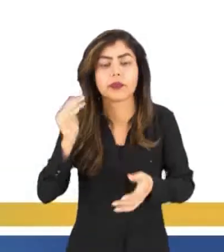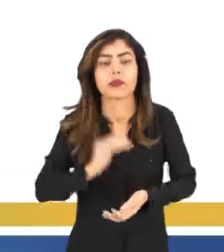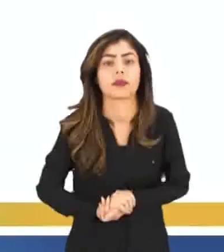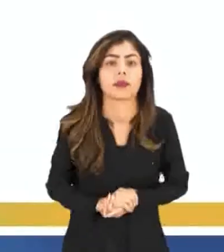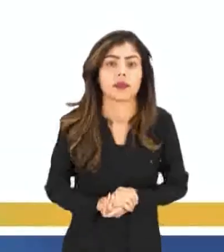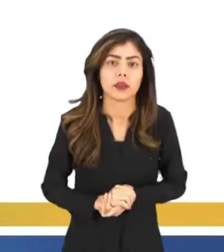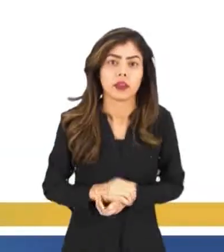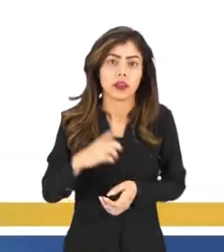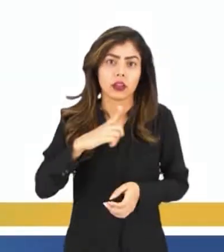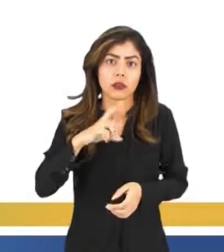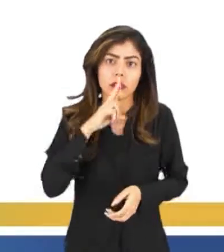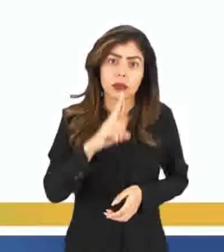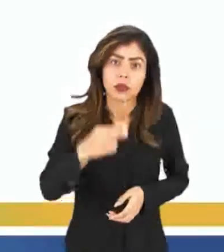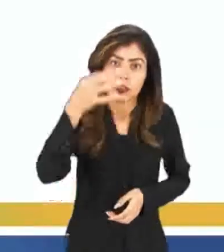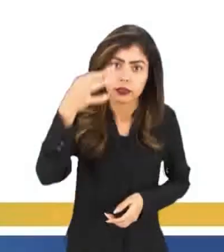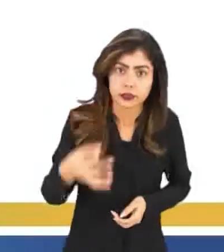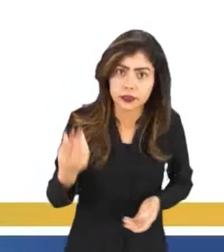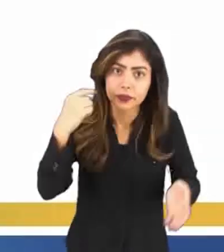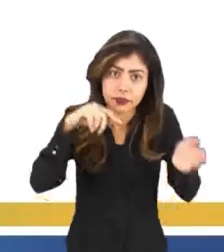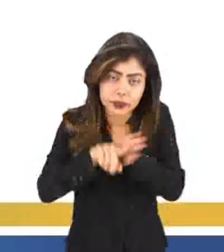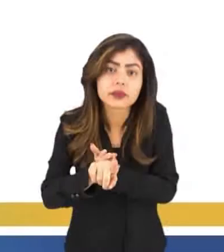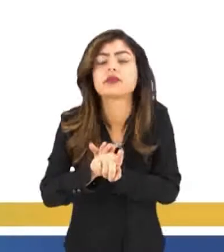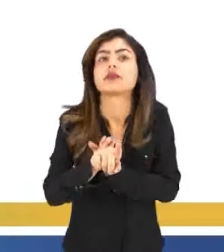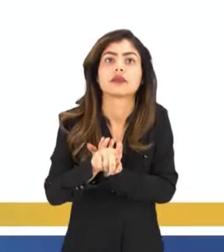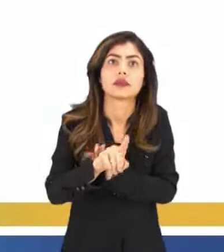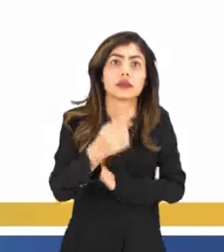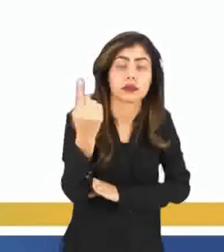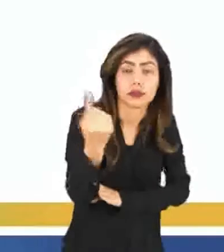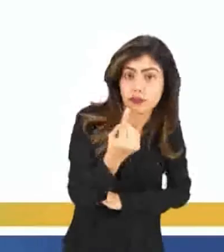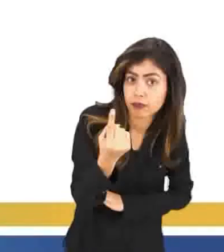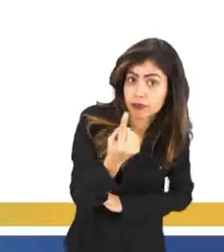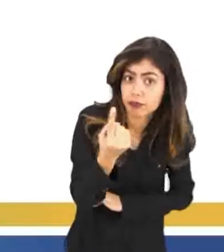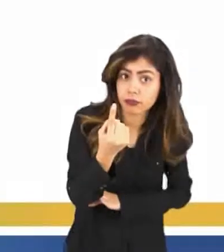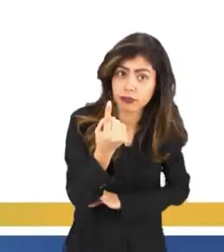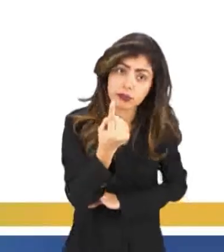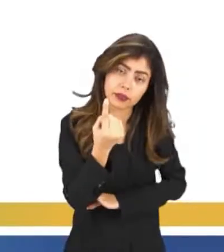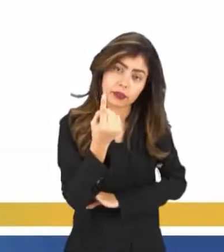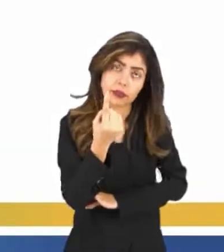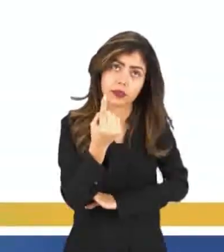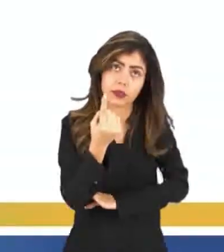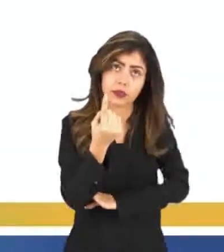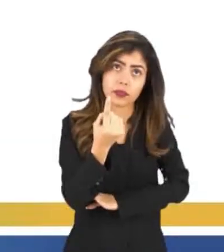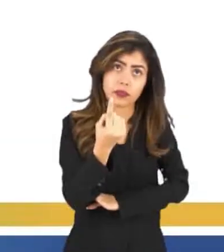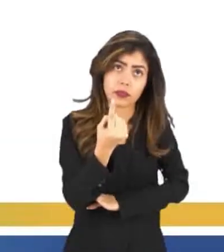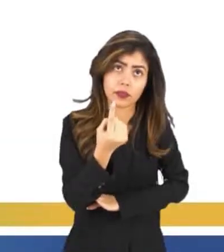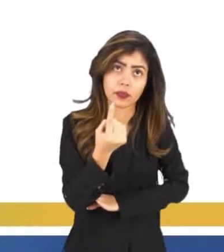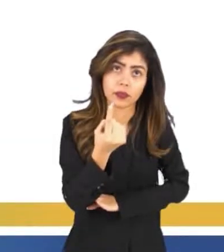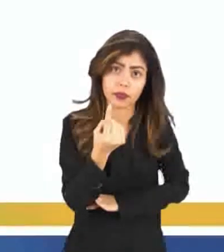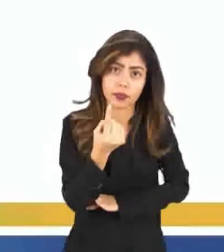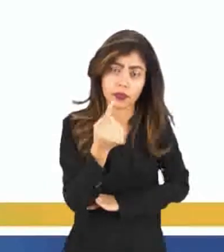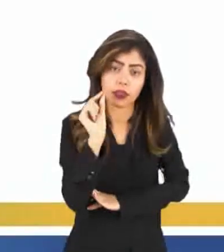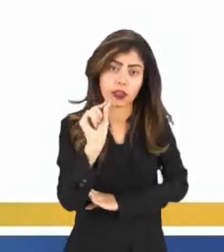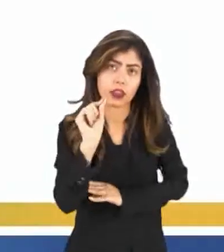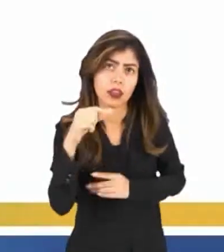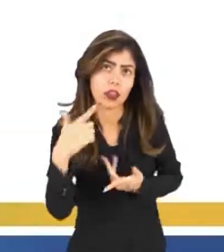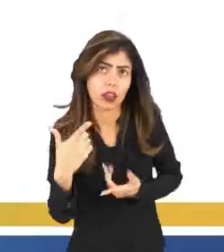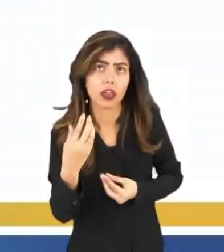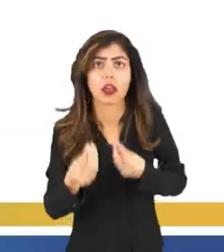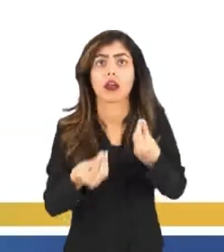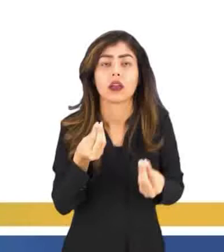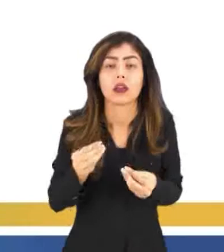la actividad de dislate anterior dónde tenemos las esposas para nuestros conjuntos que están